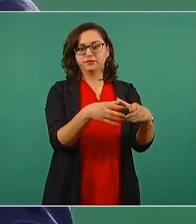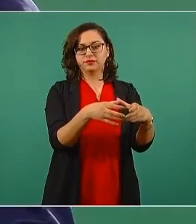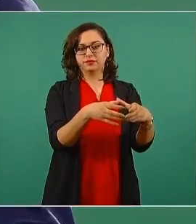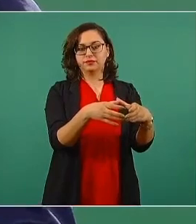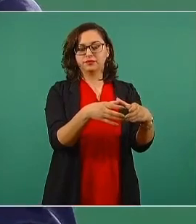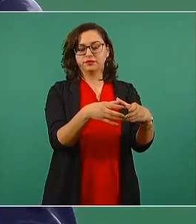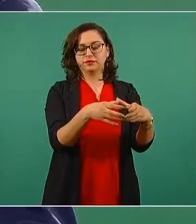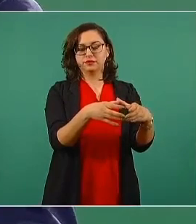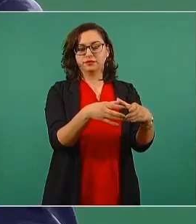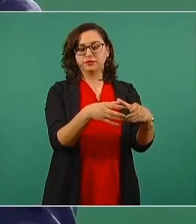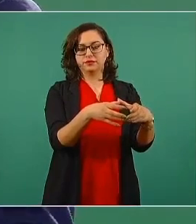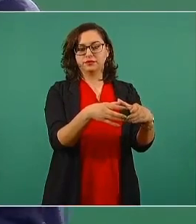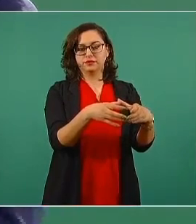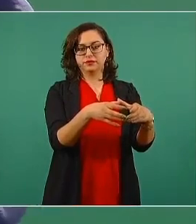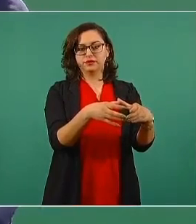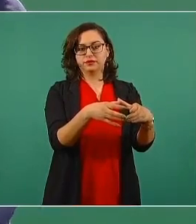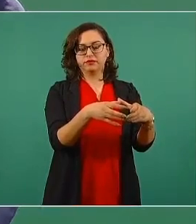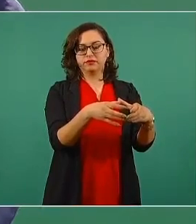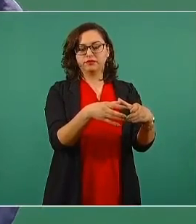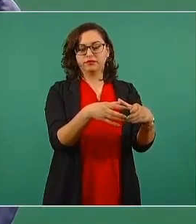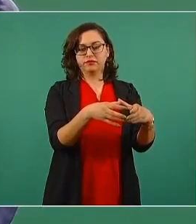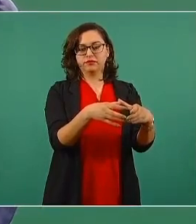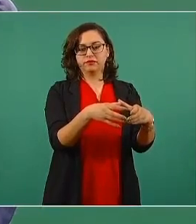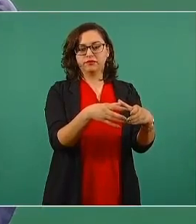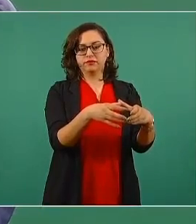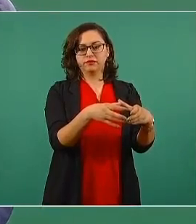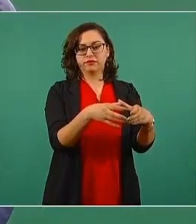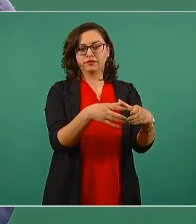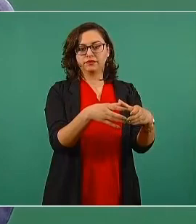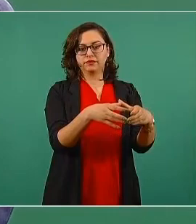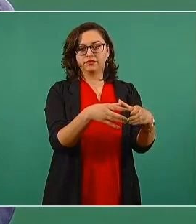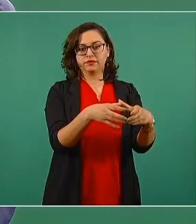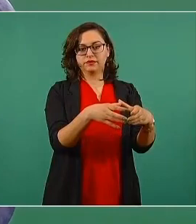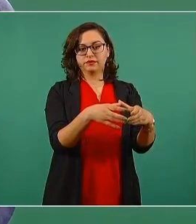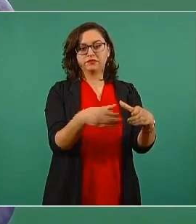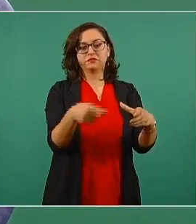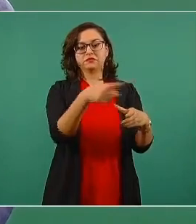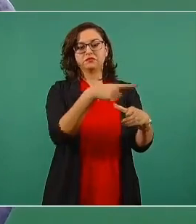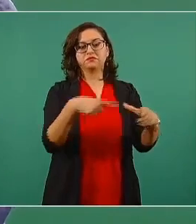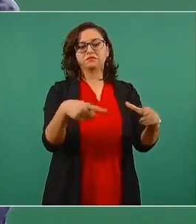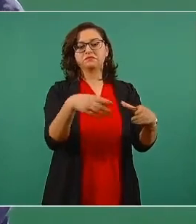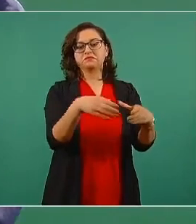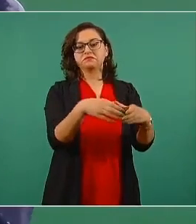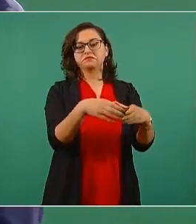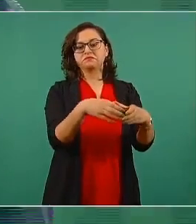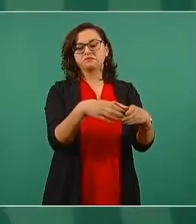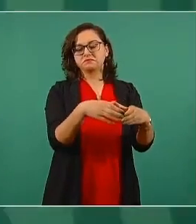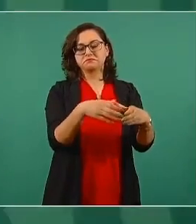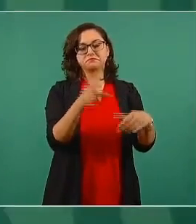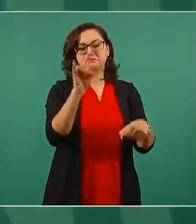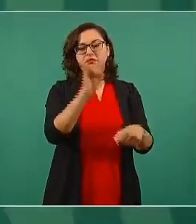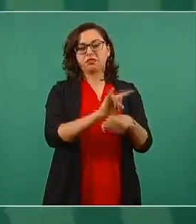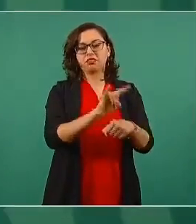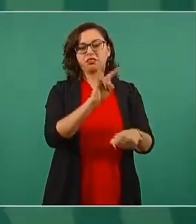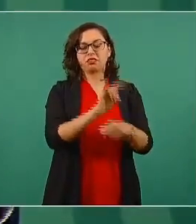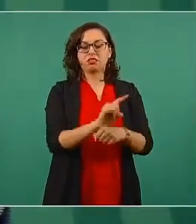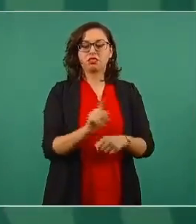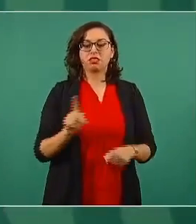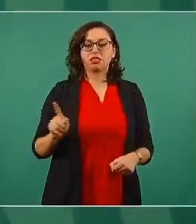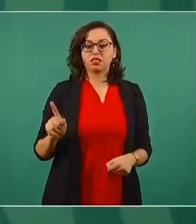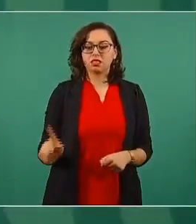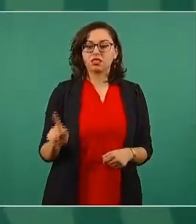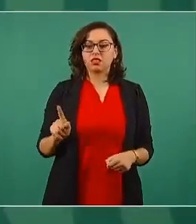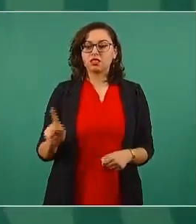actuaban con simulación. aparentaban